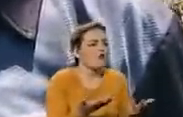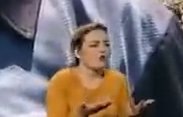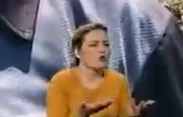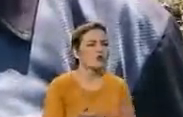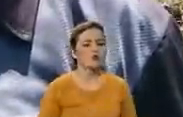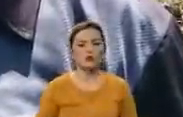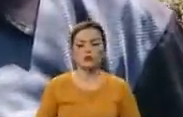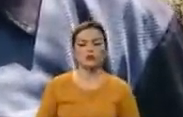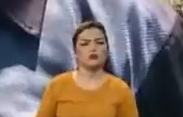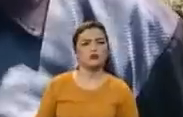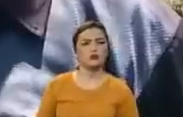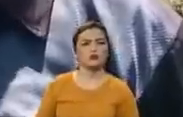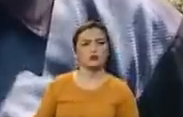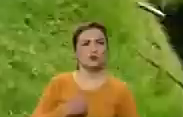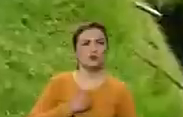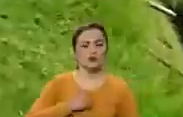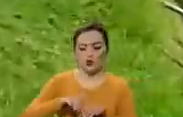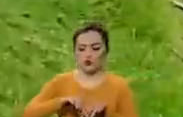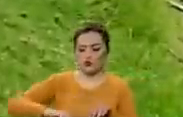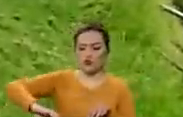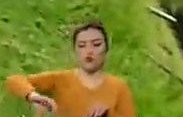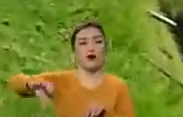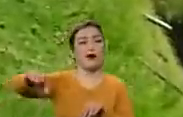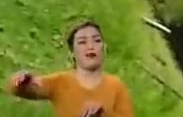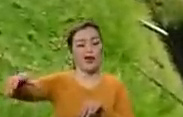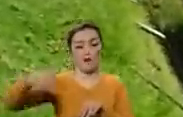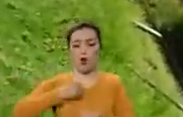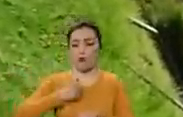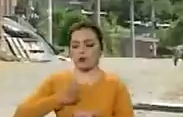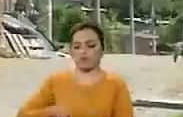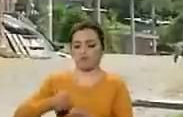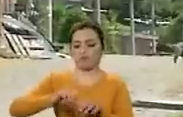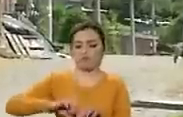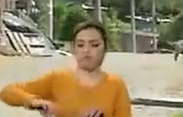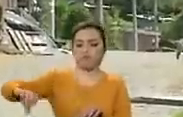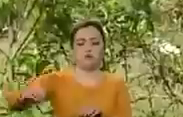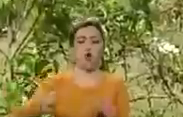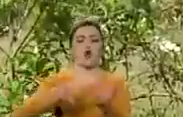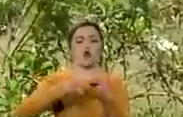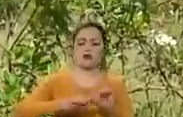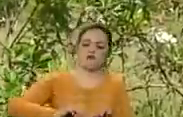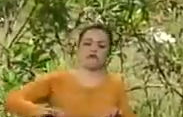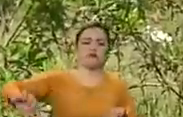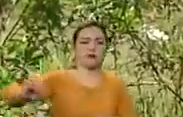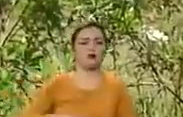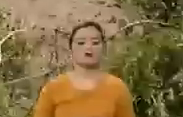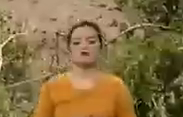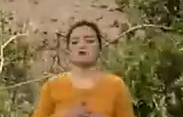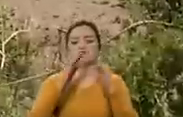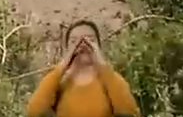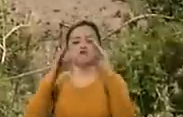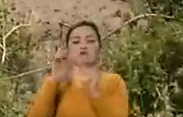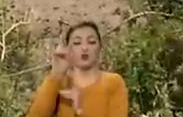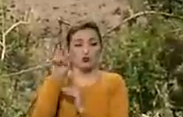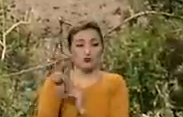nosotros tenemos agua propia entubada. En el barrio hay pocas casas, habitan unas 2.000 personas. Aseguran que pagan